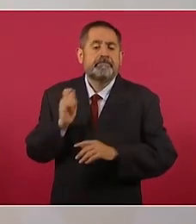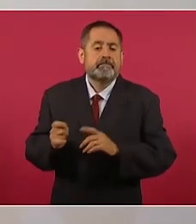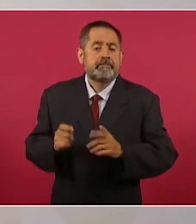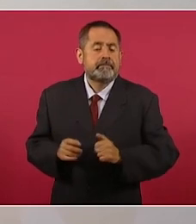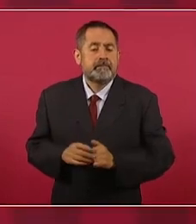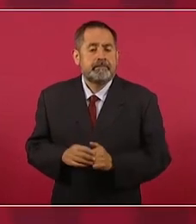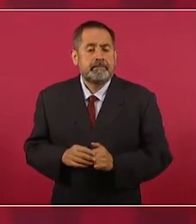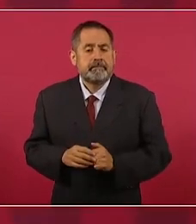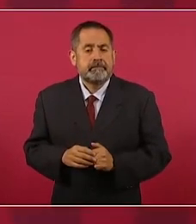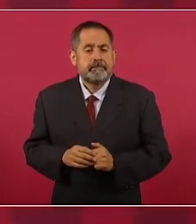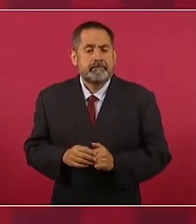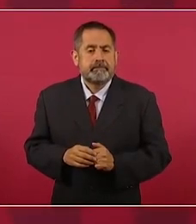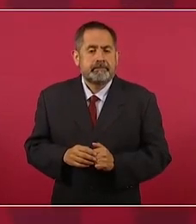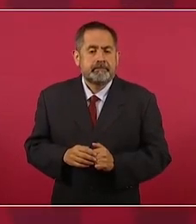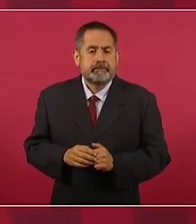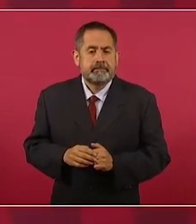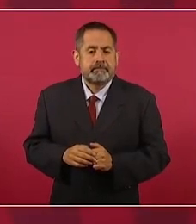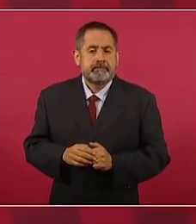de